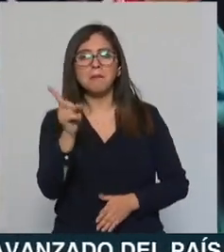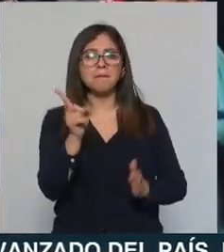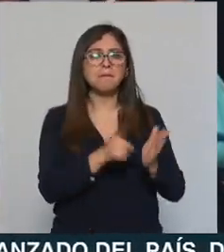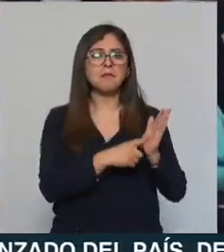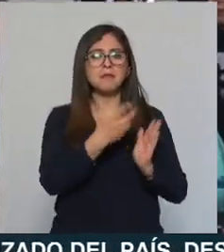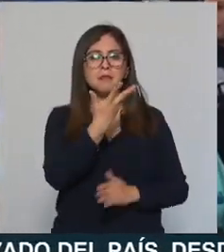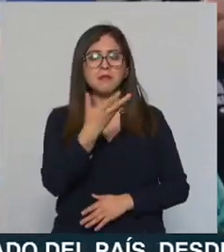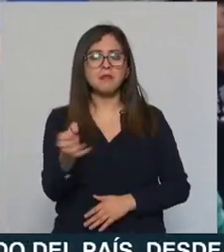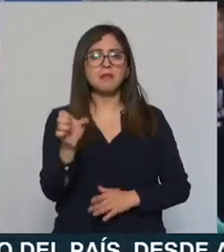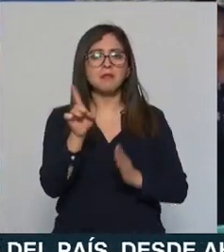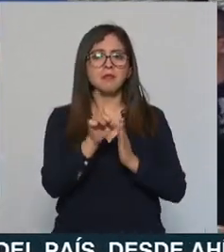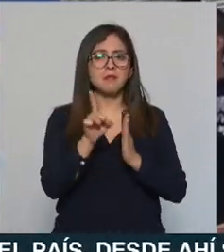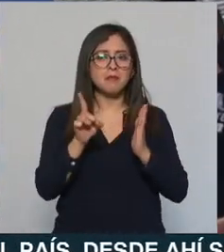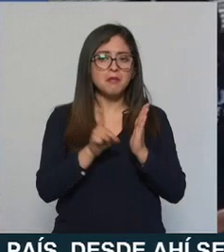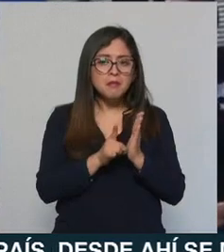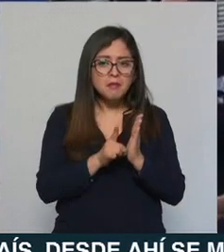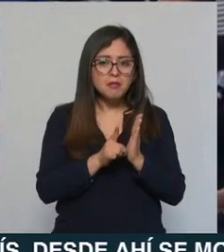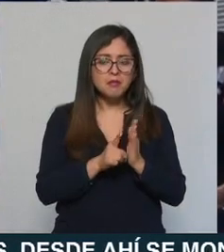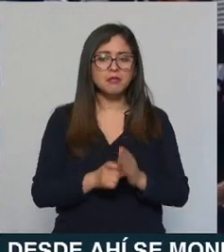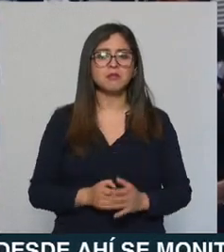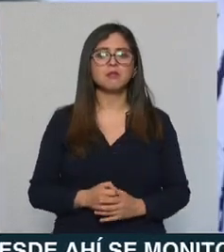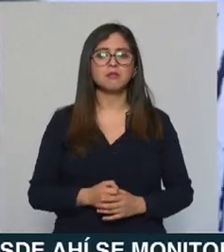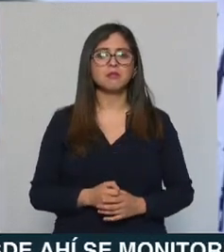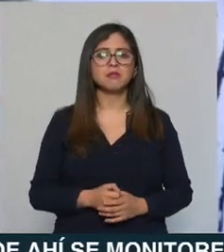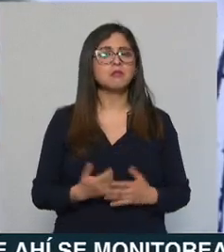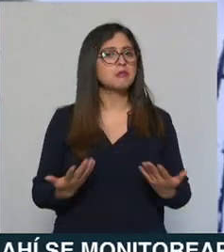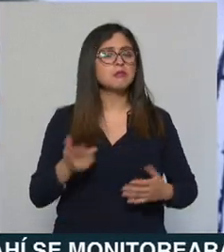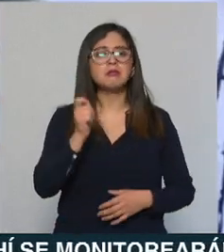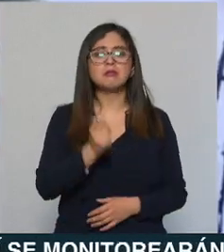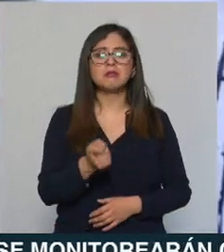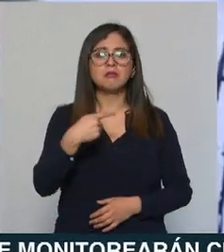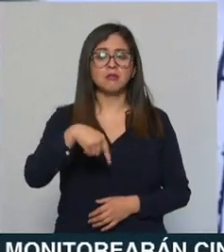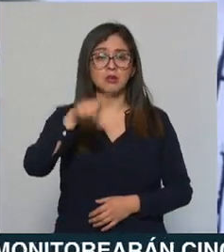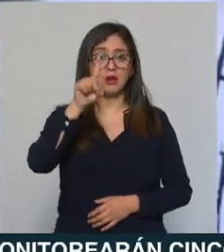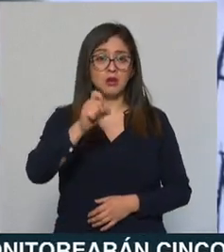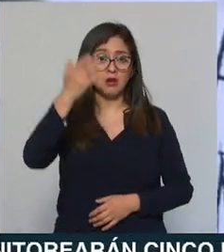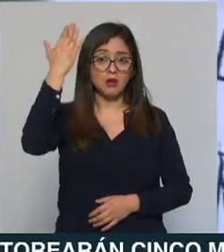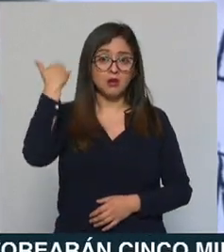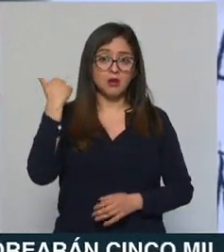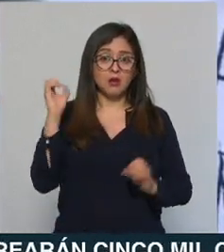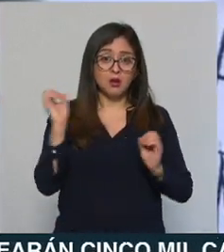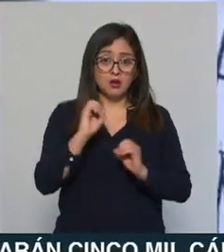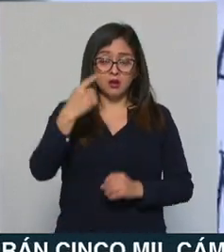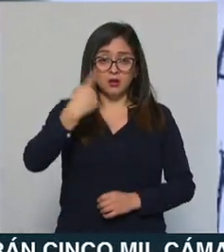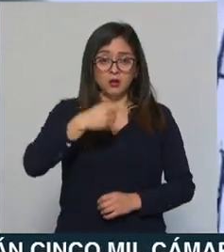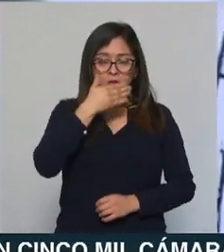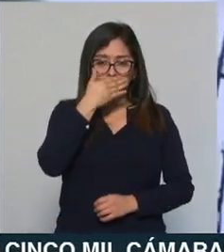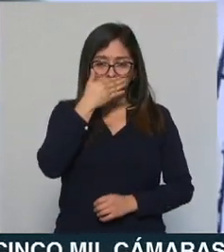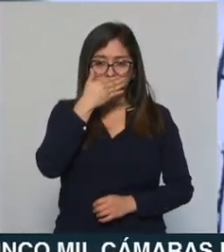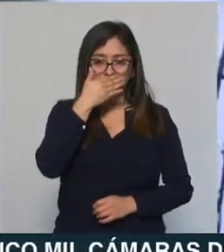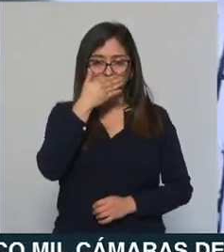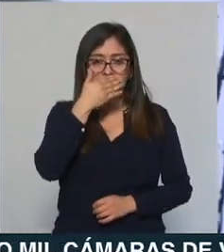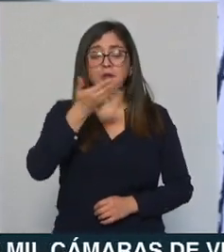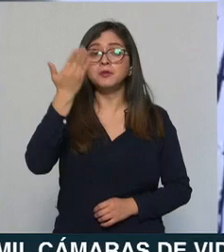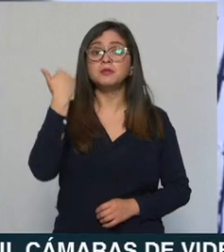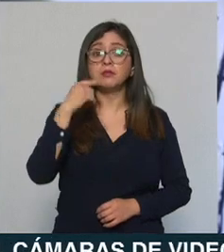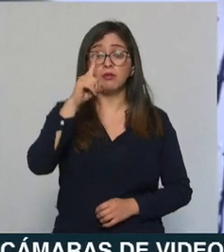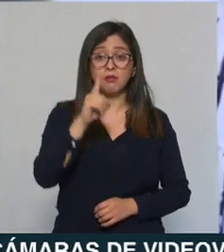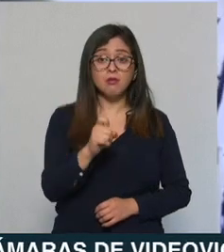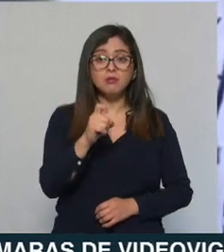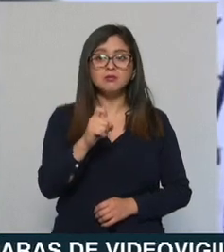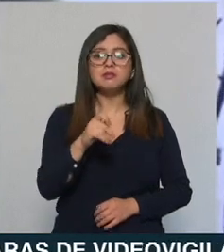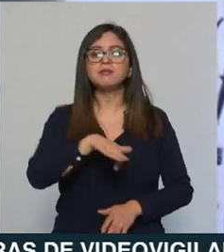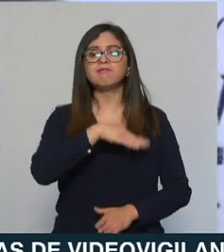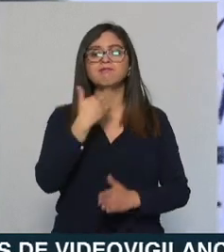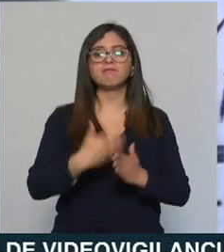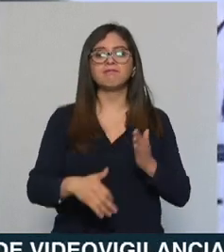1.500 departamentos en donde el agua que no tenemos va a ser verdaderamente